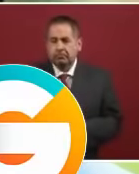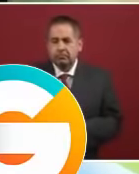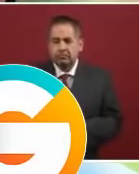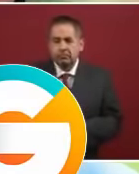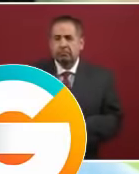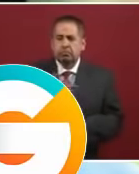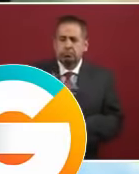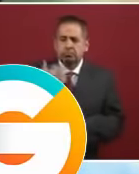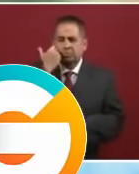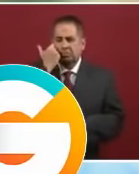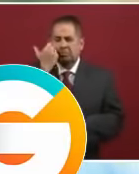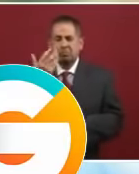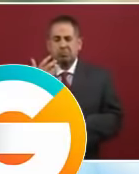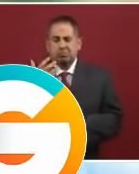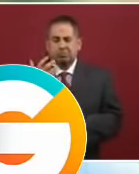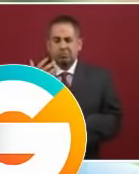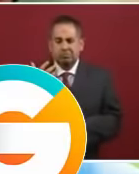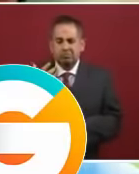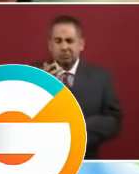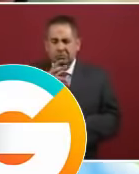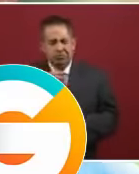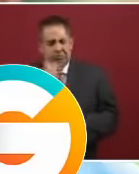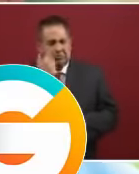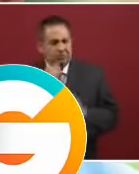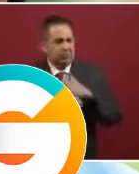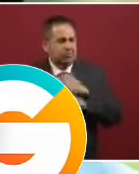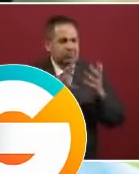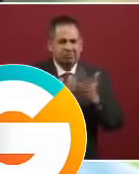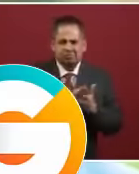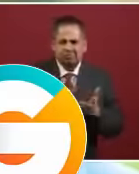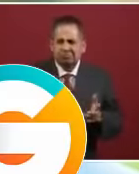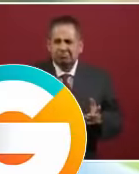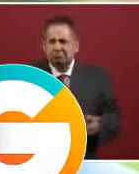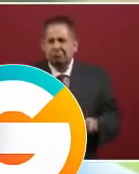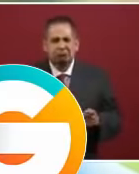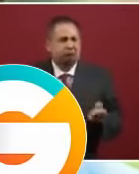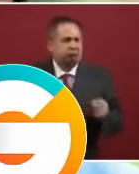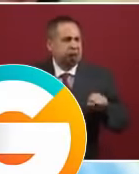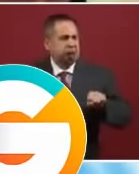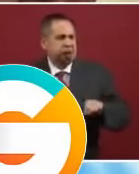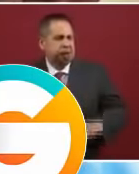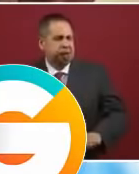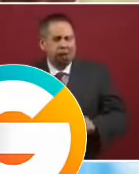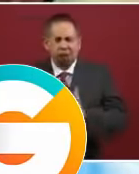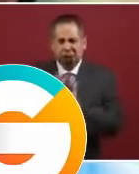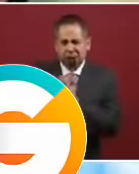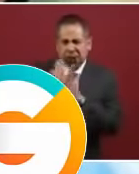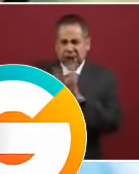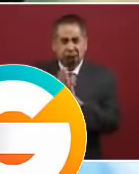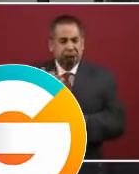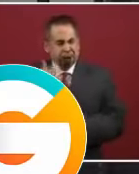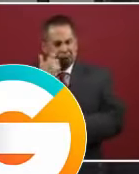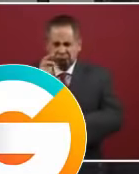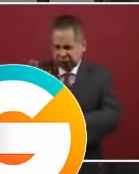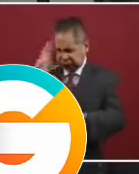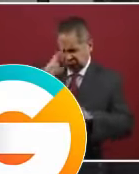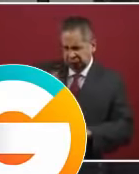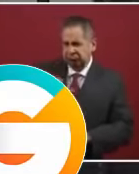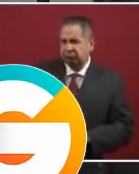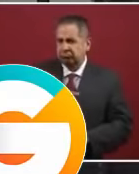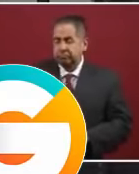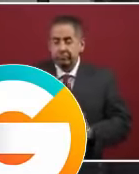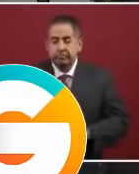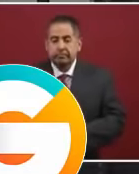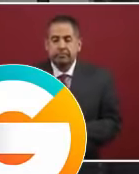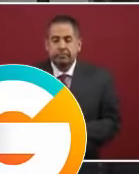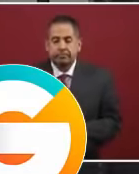Aspirar a lo mucho estar en la cárcel, ¿no? Ser narcotraficante, tener poder, que la gente me tuviera miedo, me tuviera respeto. Para esto